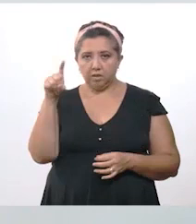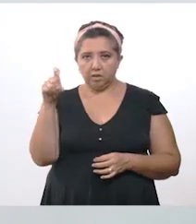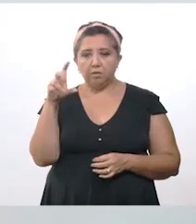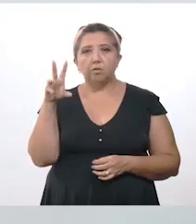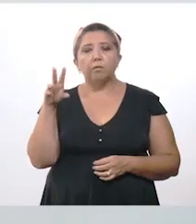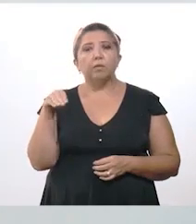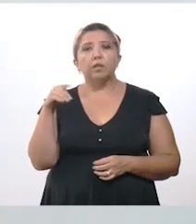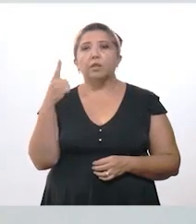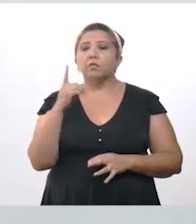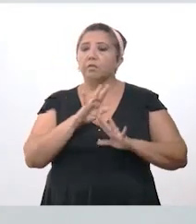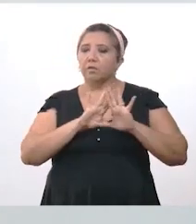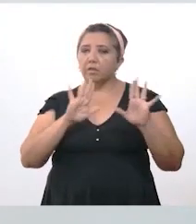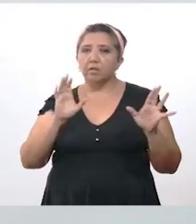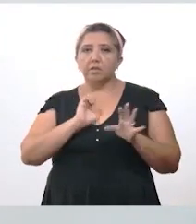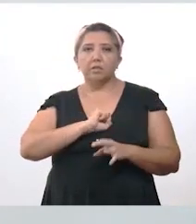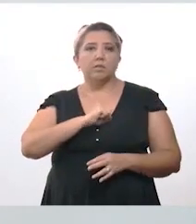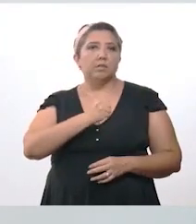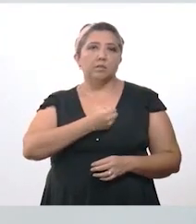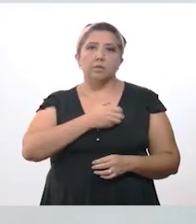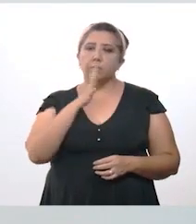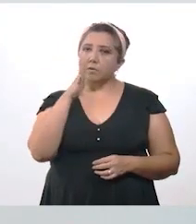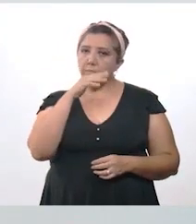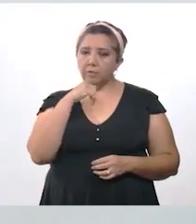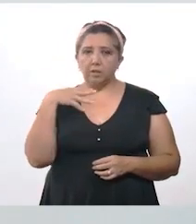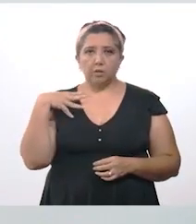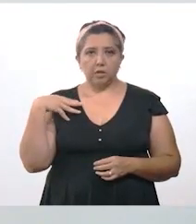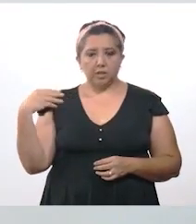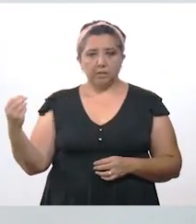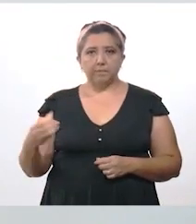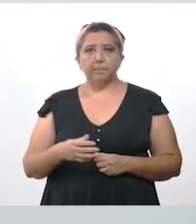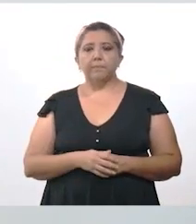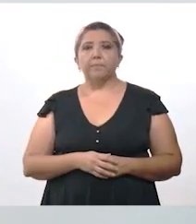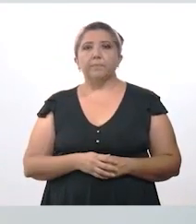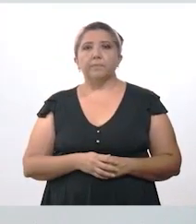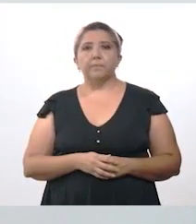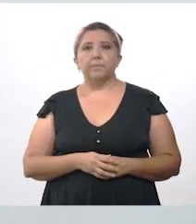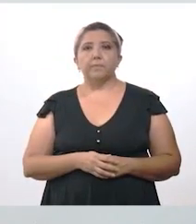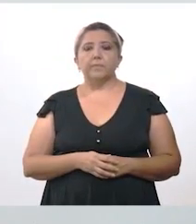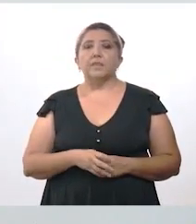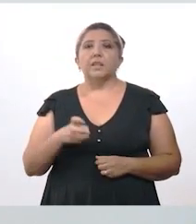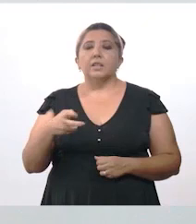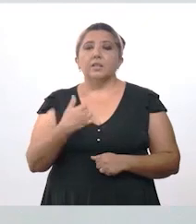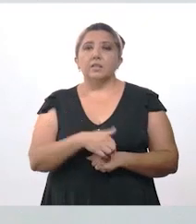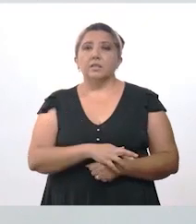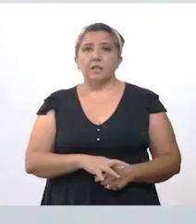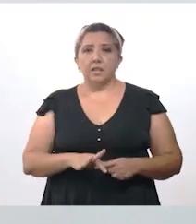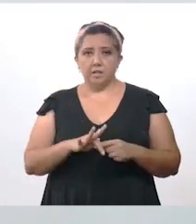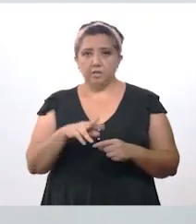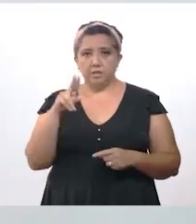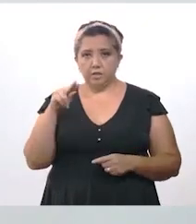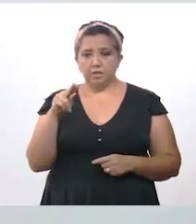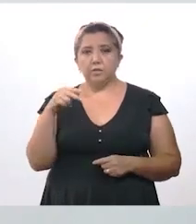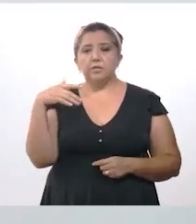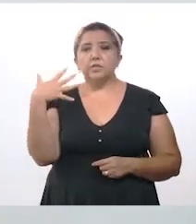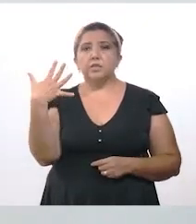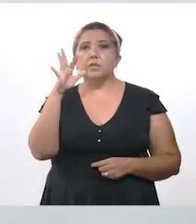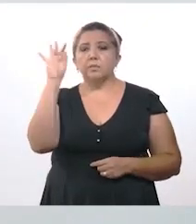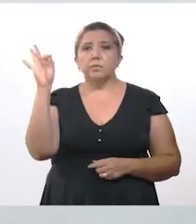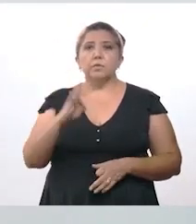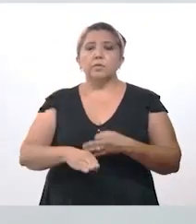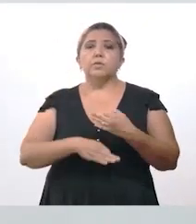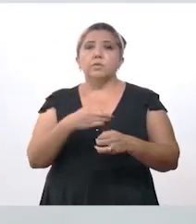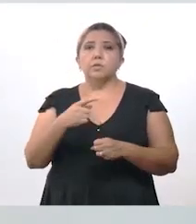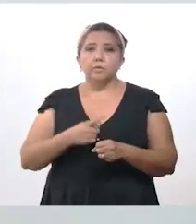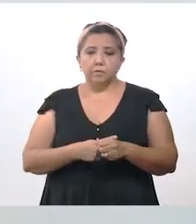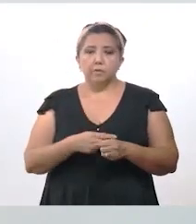37.191 pacientes ya se recuperaron, no presentan síntomas ni pueden contagiar. Esta cifra representa el 85% del